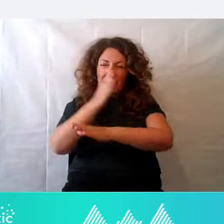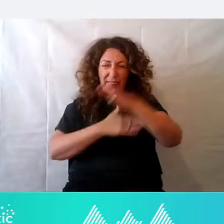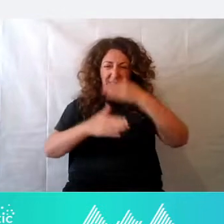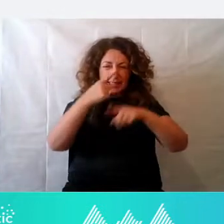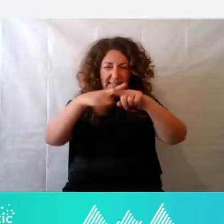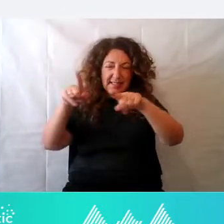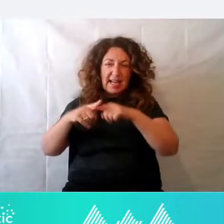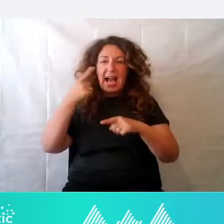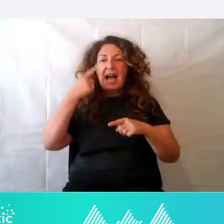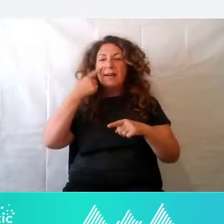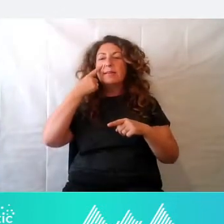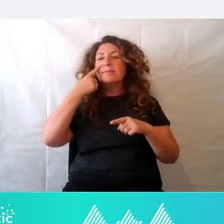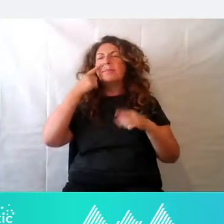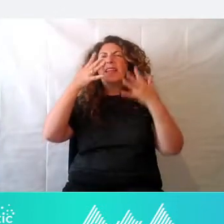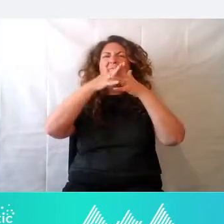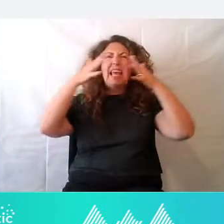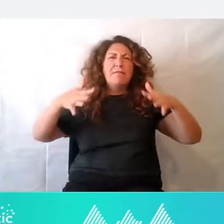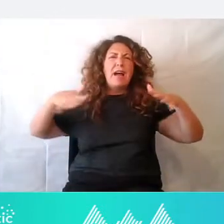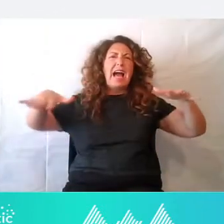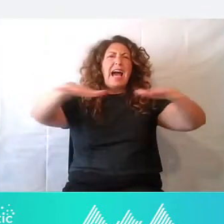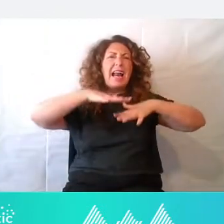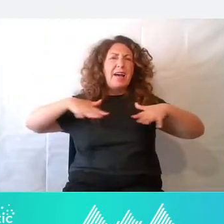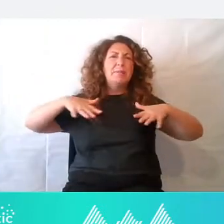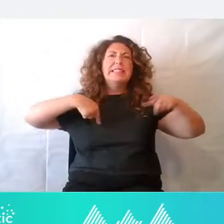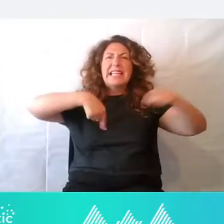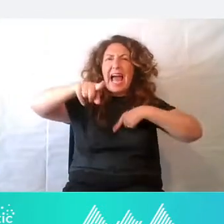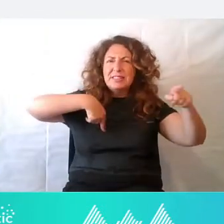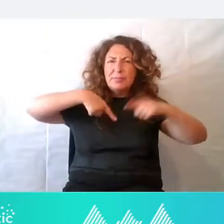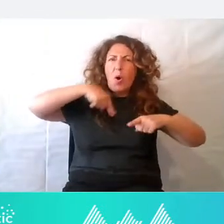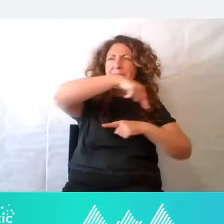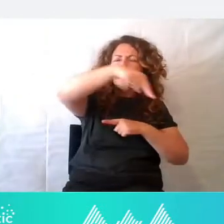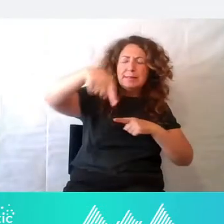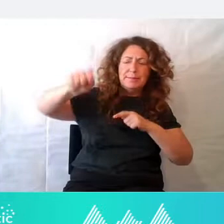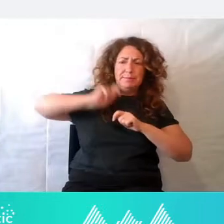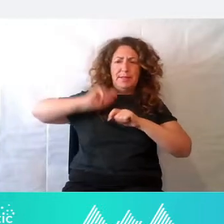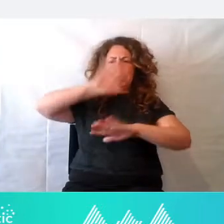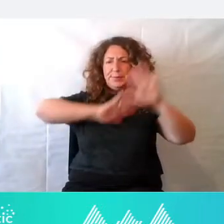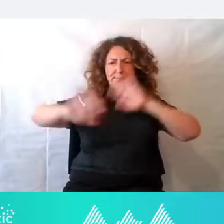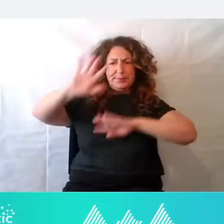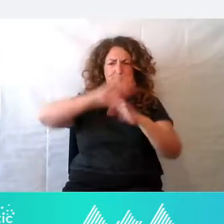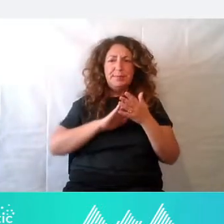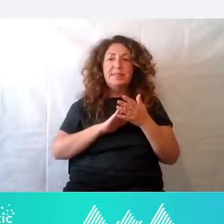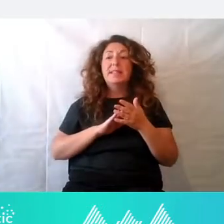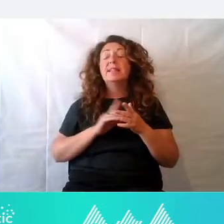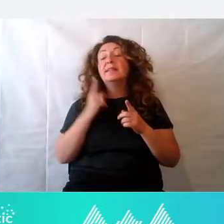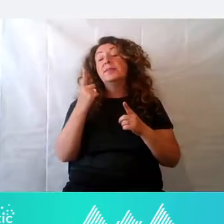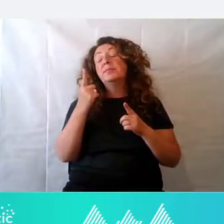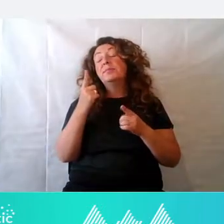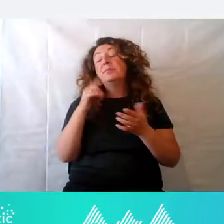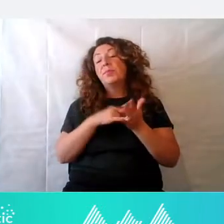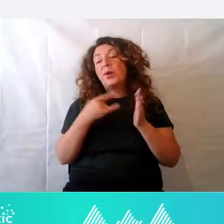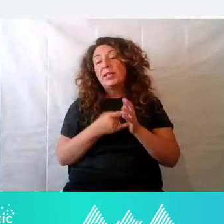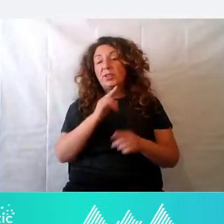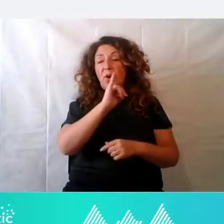grandes infraestructuras de transporte y para ello pusimos en marcha un proyecto de i + d basado en robótica asistencial